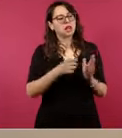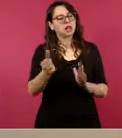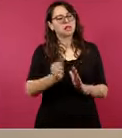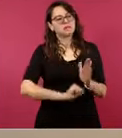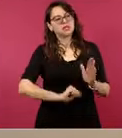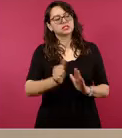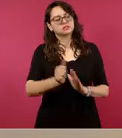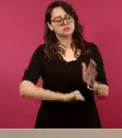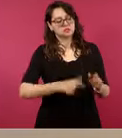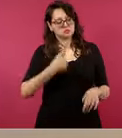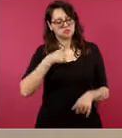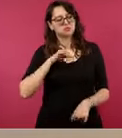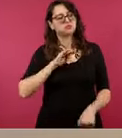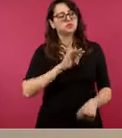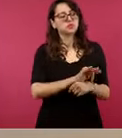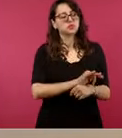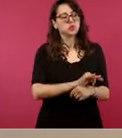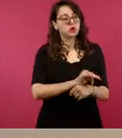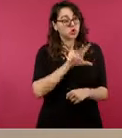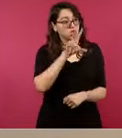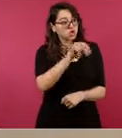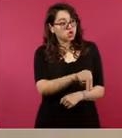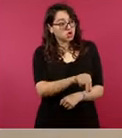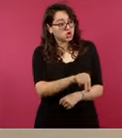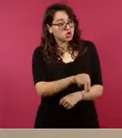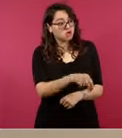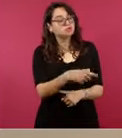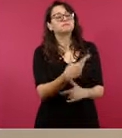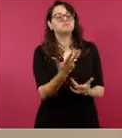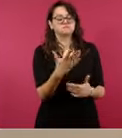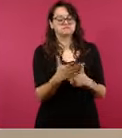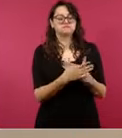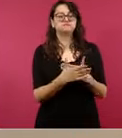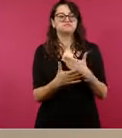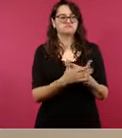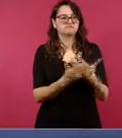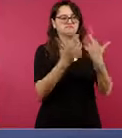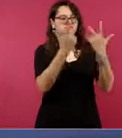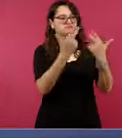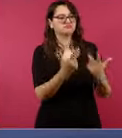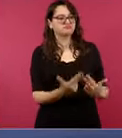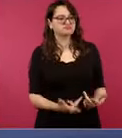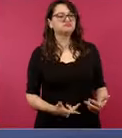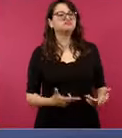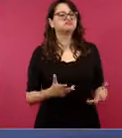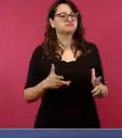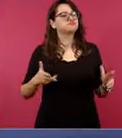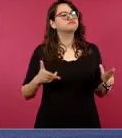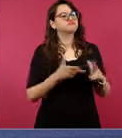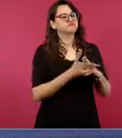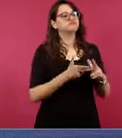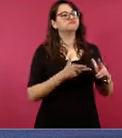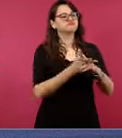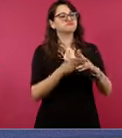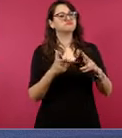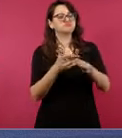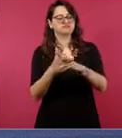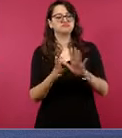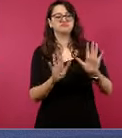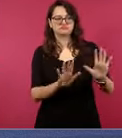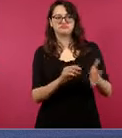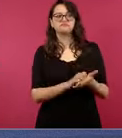cambio de protección, o en su defecto realizaría destrozos al inmueble y asesinaría a sus